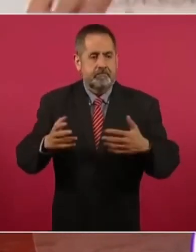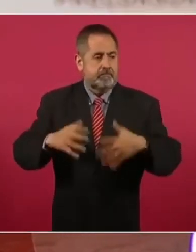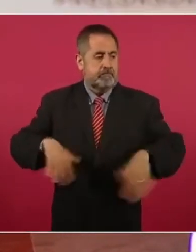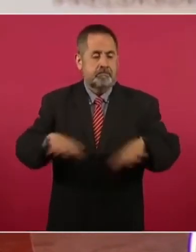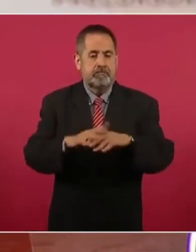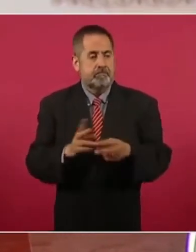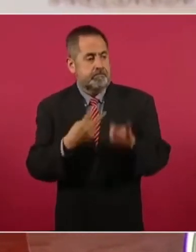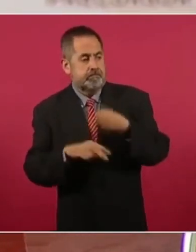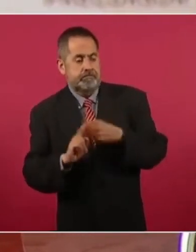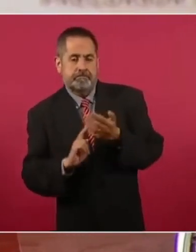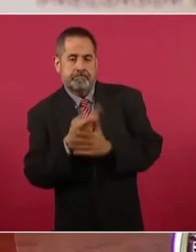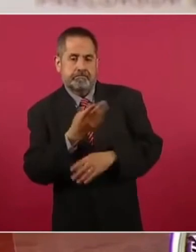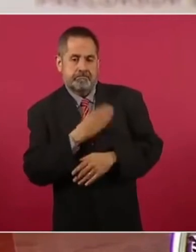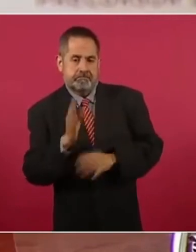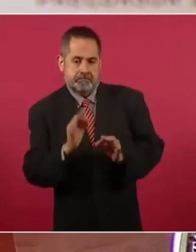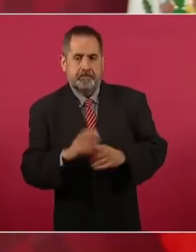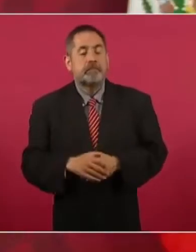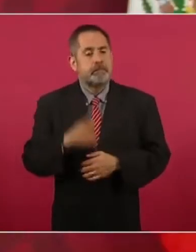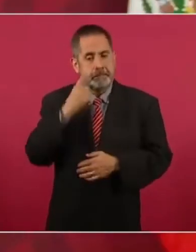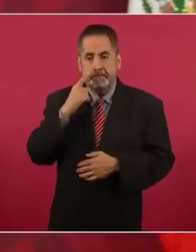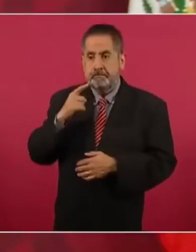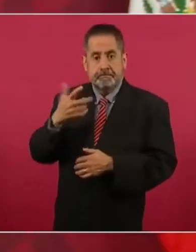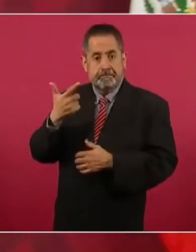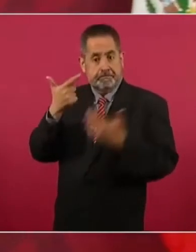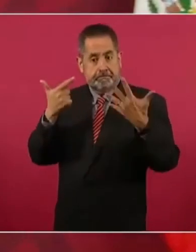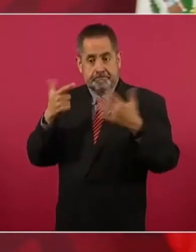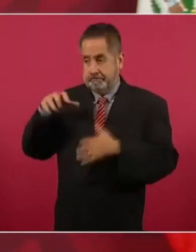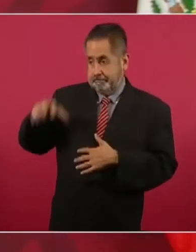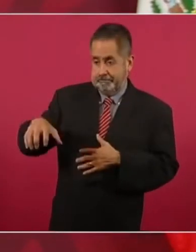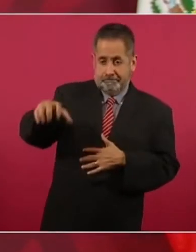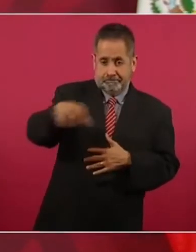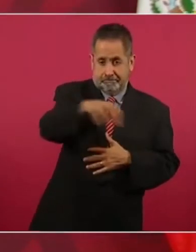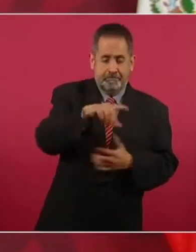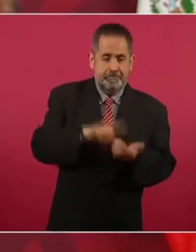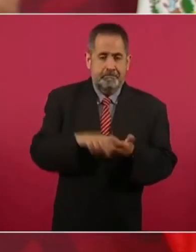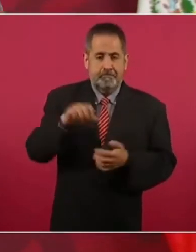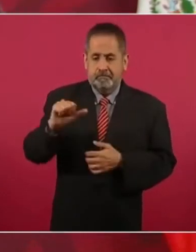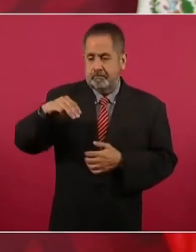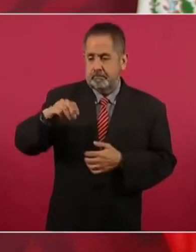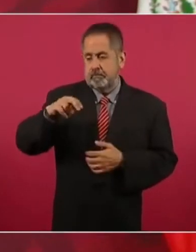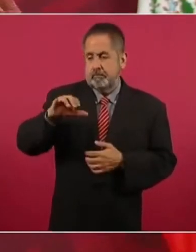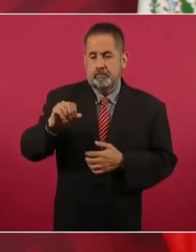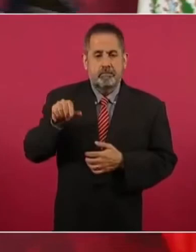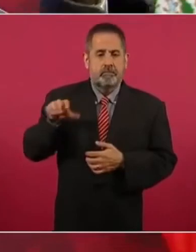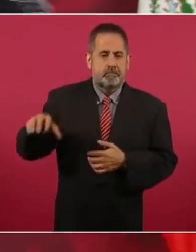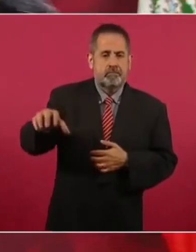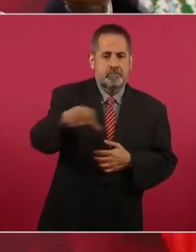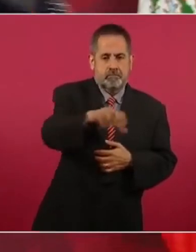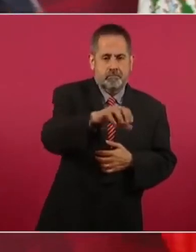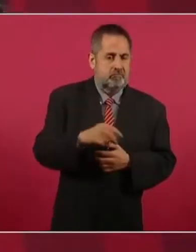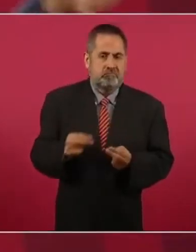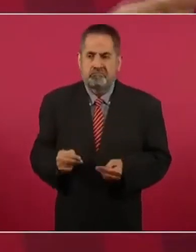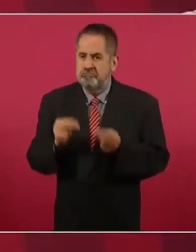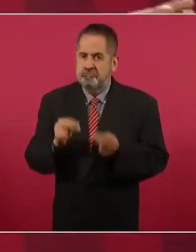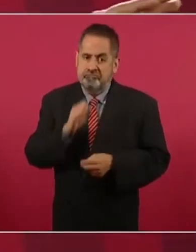había un complejo de 7 plantas de amoníaco. El amoníaco es hoy uno de los mejores negocios